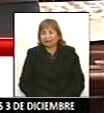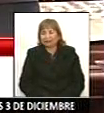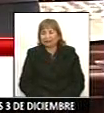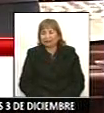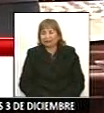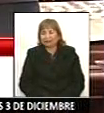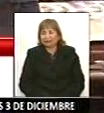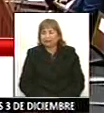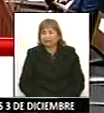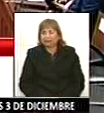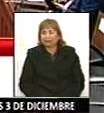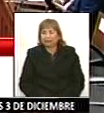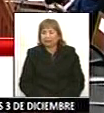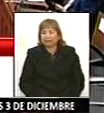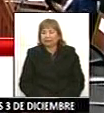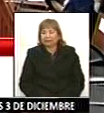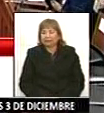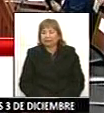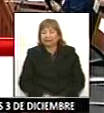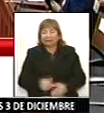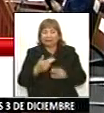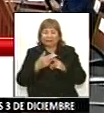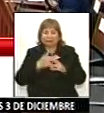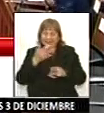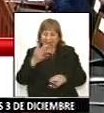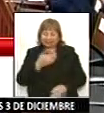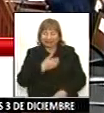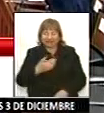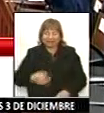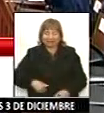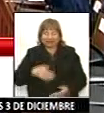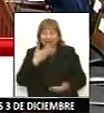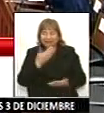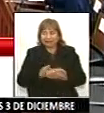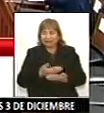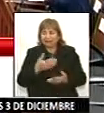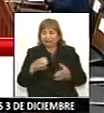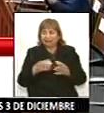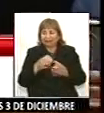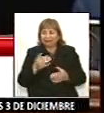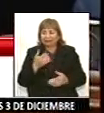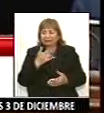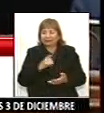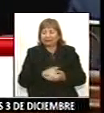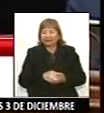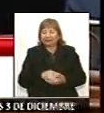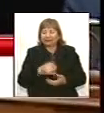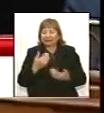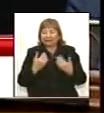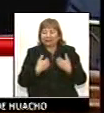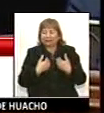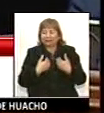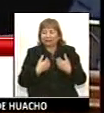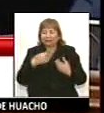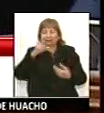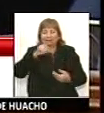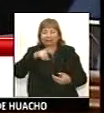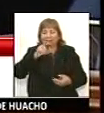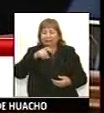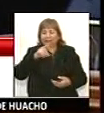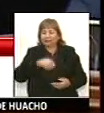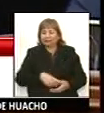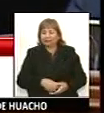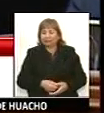luego Choquehuanca. Sí, brevemente, señor presidente. Gracias, señor congresista. Tenemos una necesidad